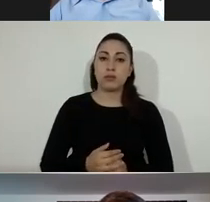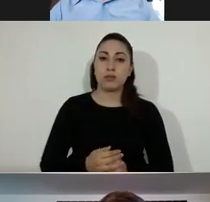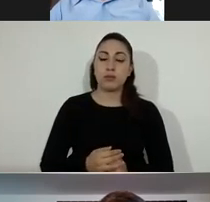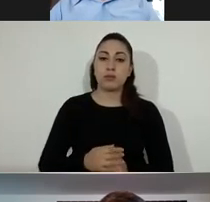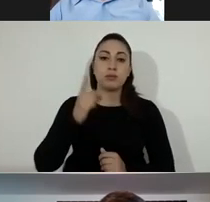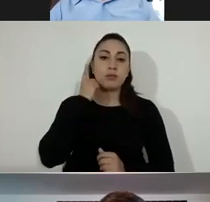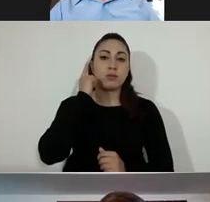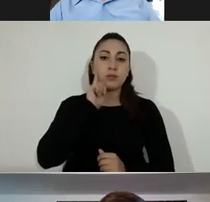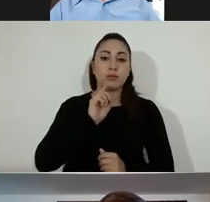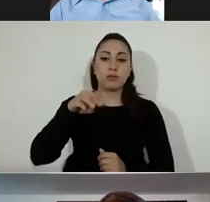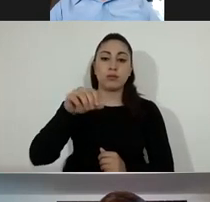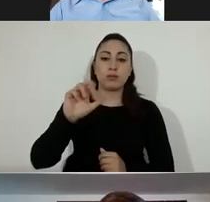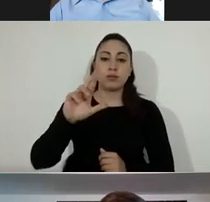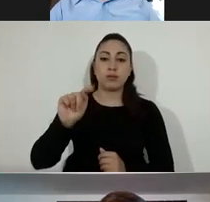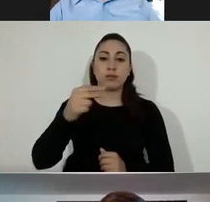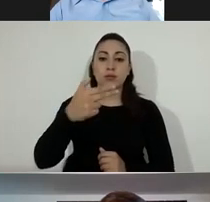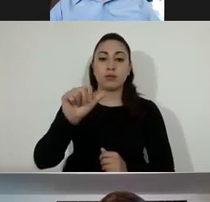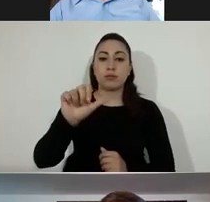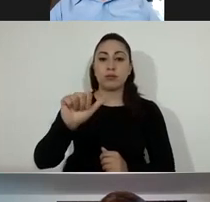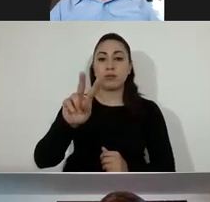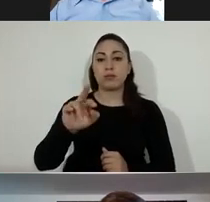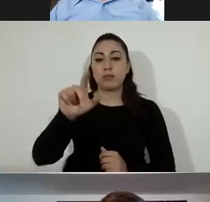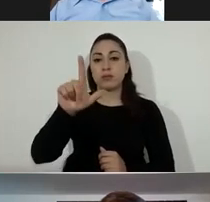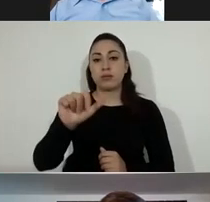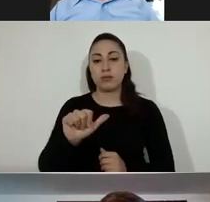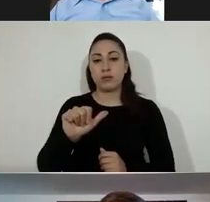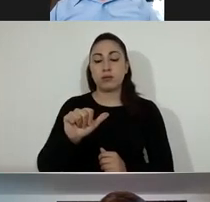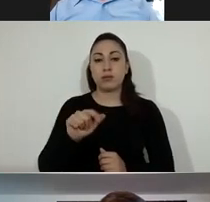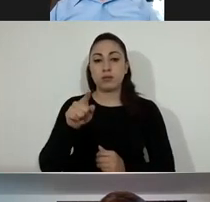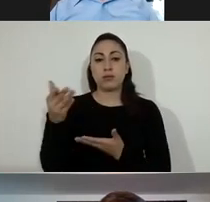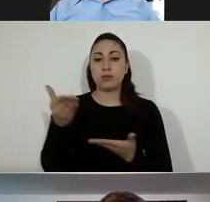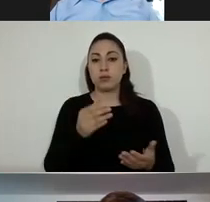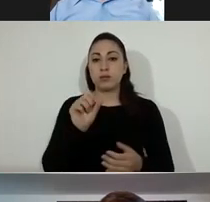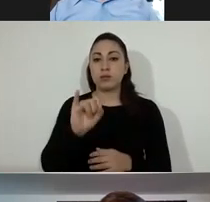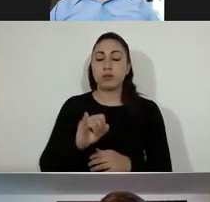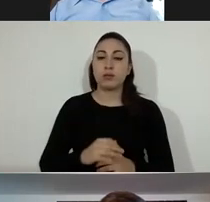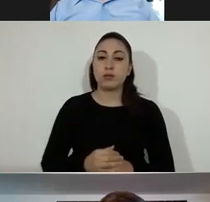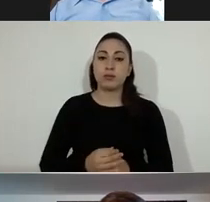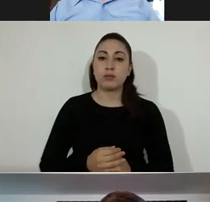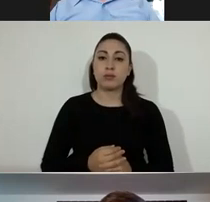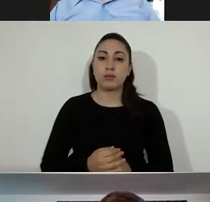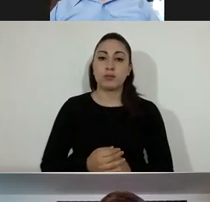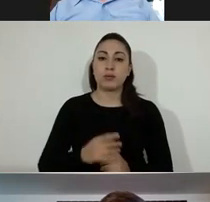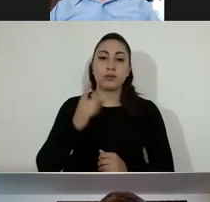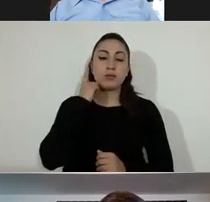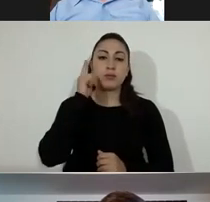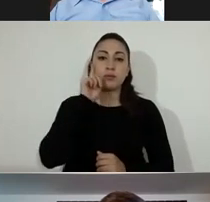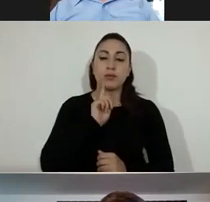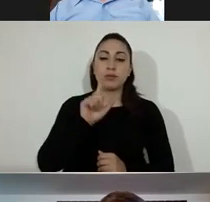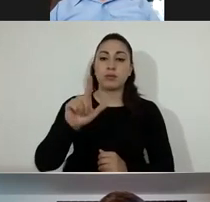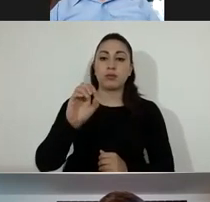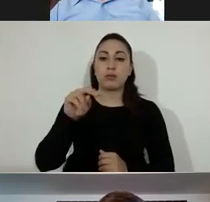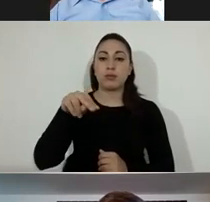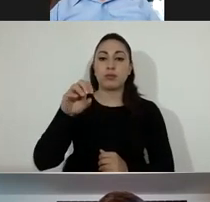Diputada Marta Soledad Ávila Ventura. Marta Ávila, presente. Diputada Leonor